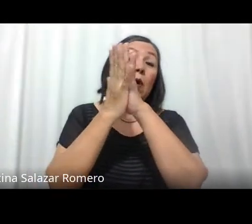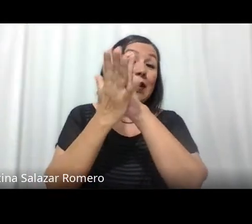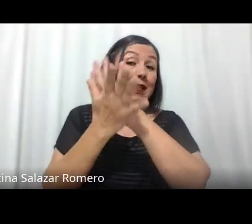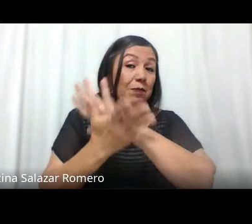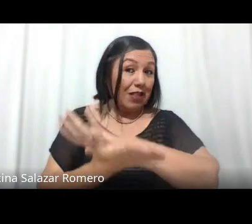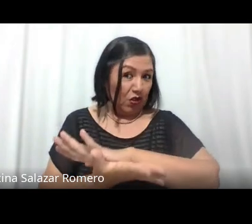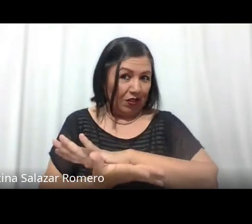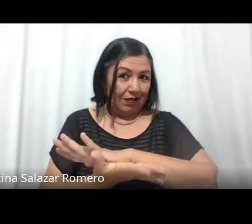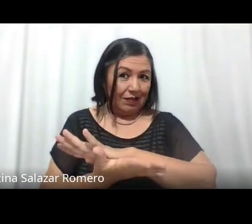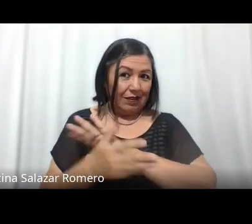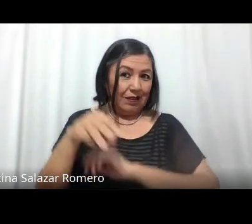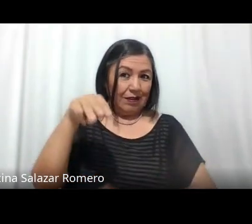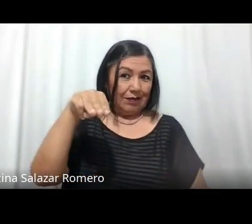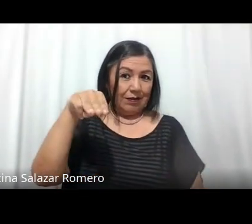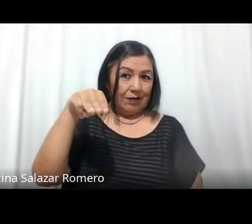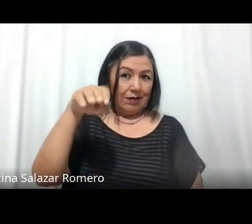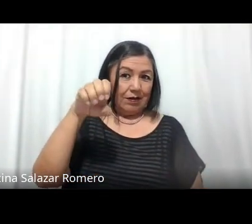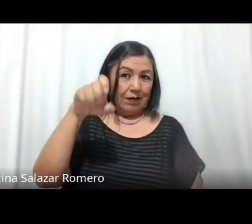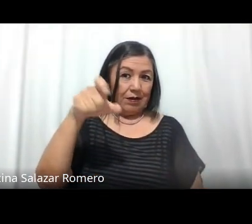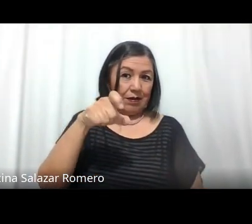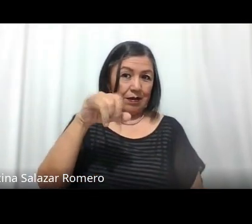decir, ahora en español, ¿sí?